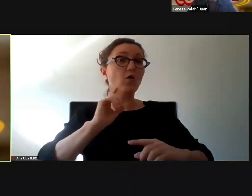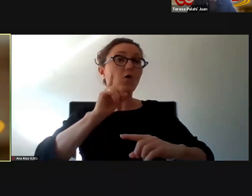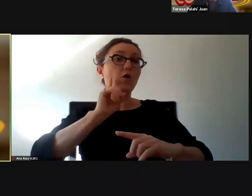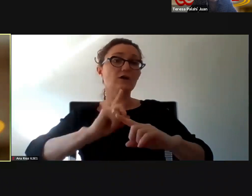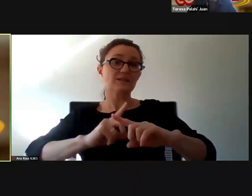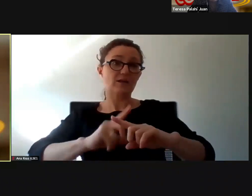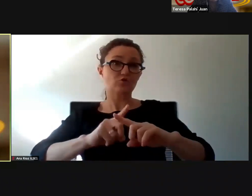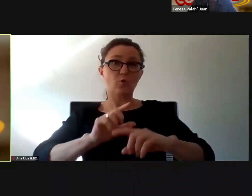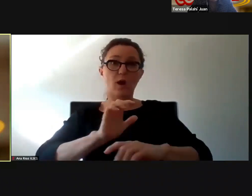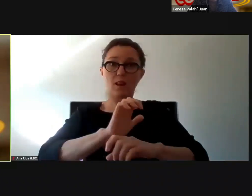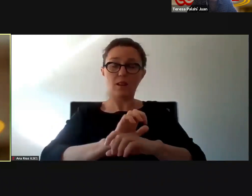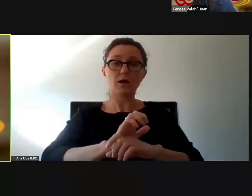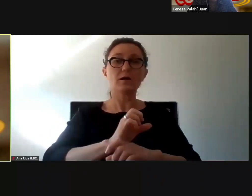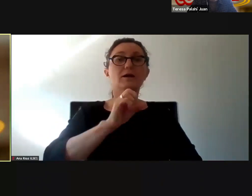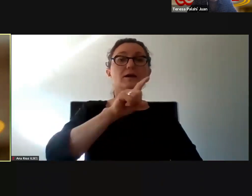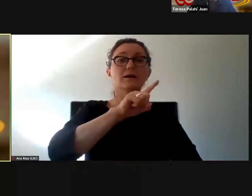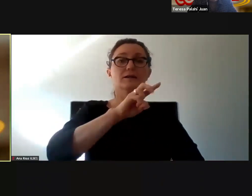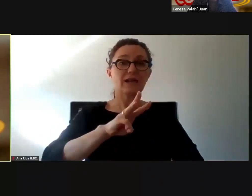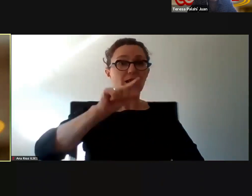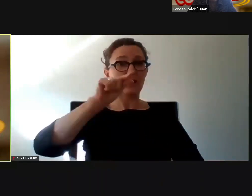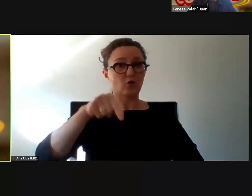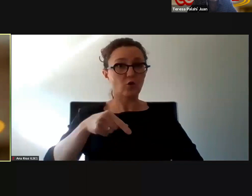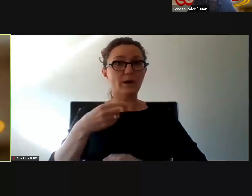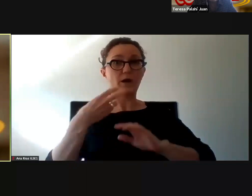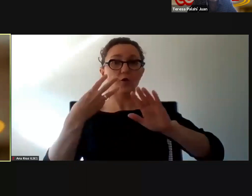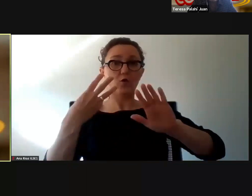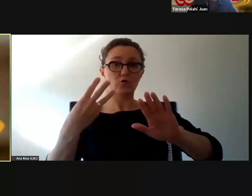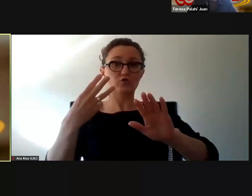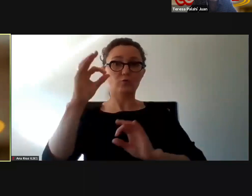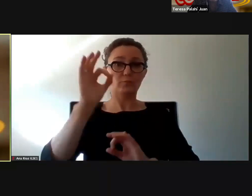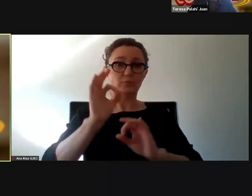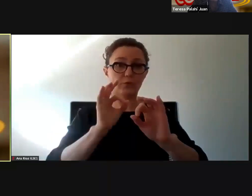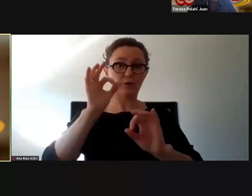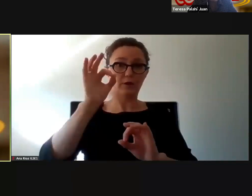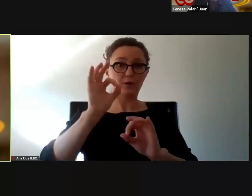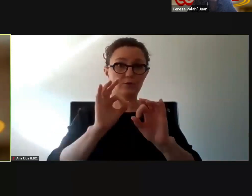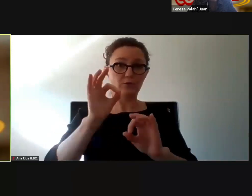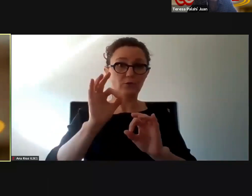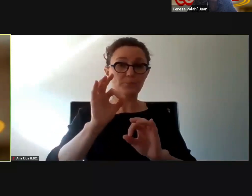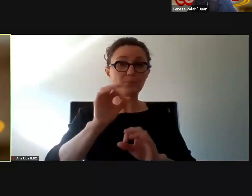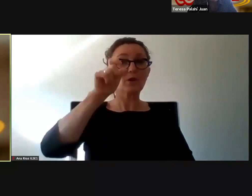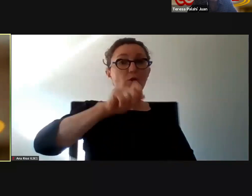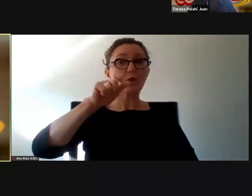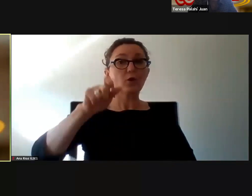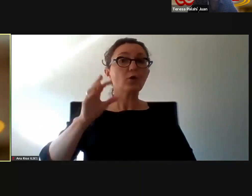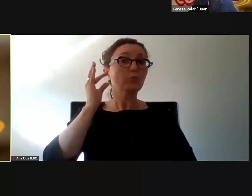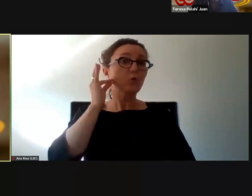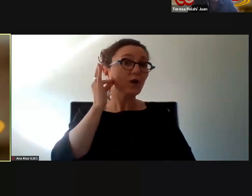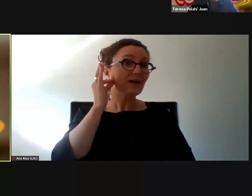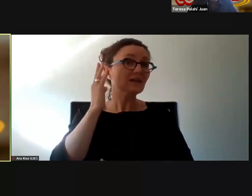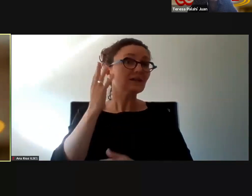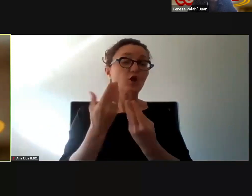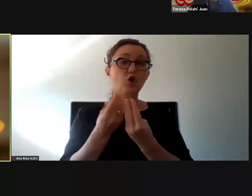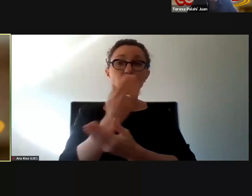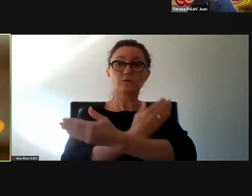un 13,8%. En el caso de las mujeres con discapacidad, en un